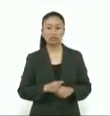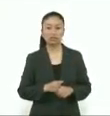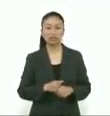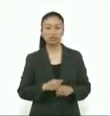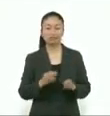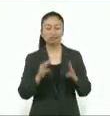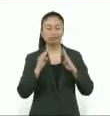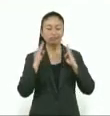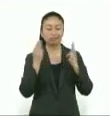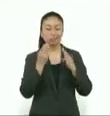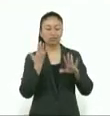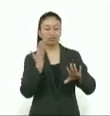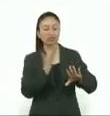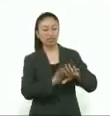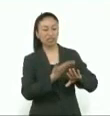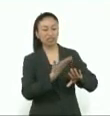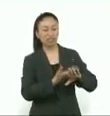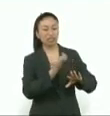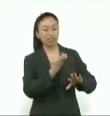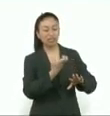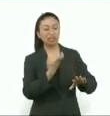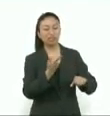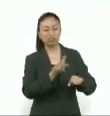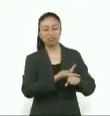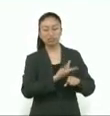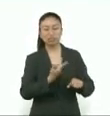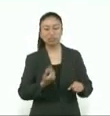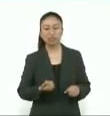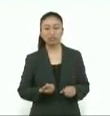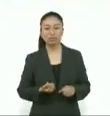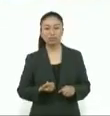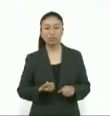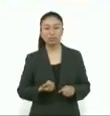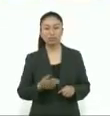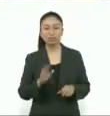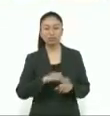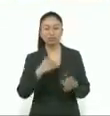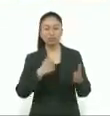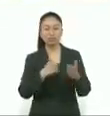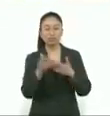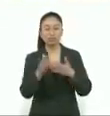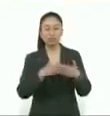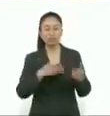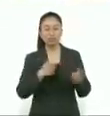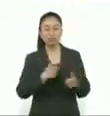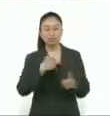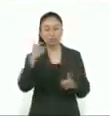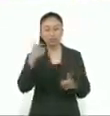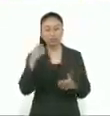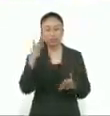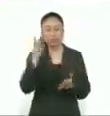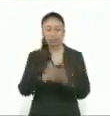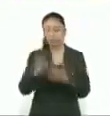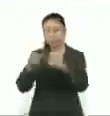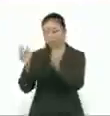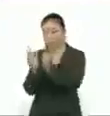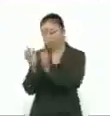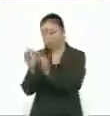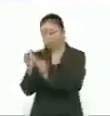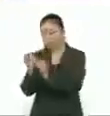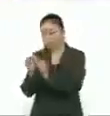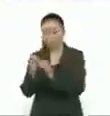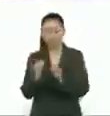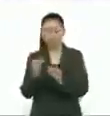al amparo de la corrupción y el influyentismo, con un modelo económico de privilegios para unos cuantos a